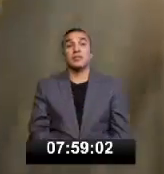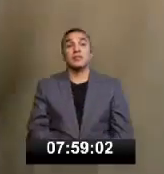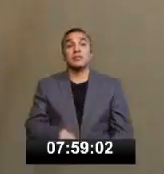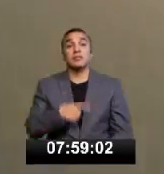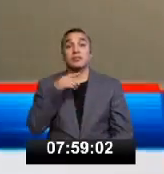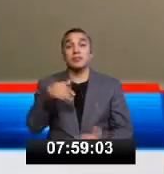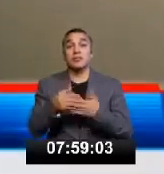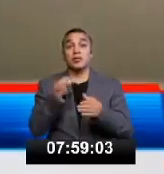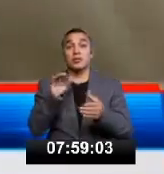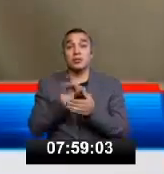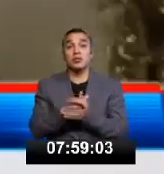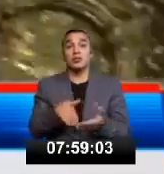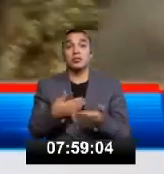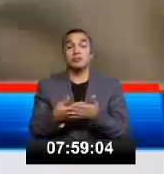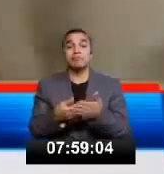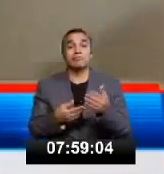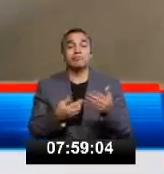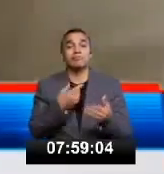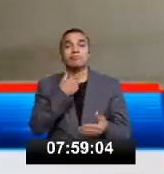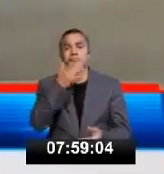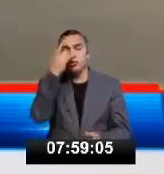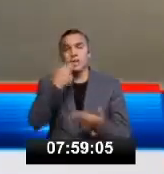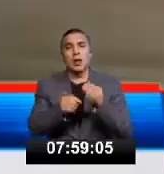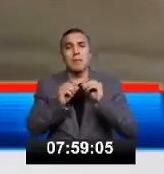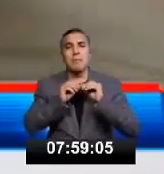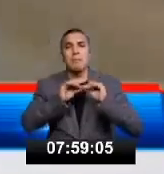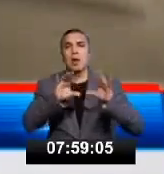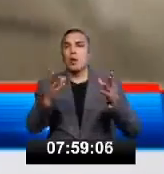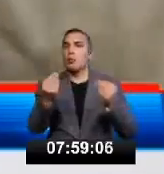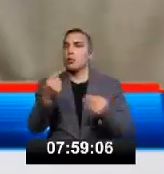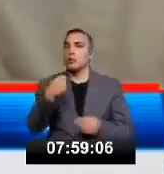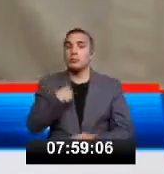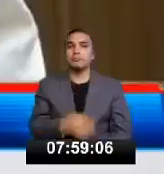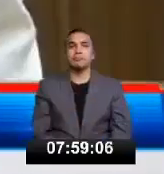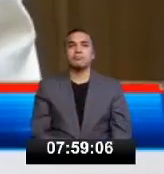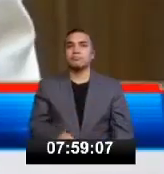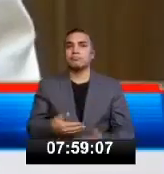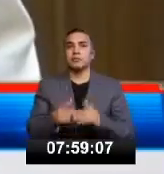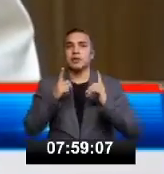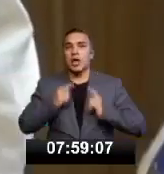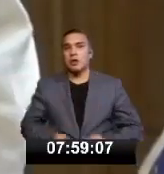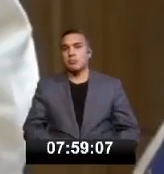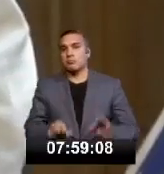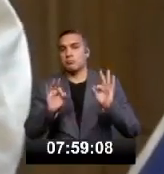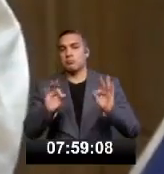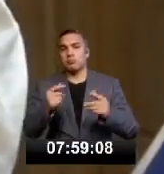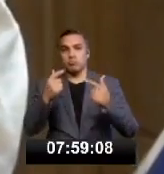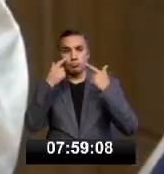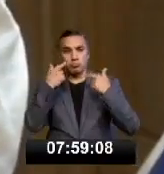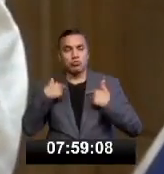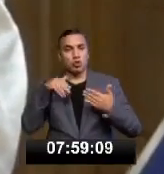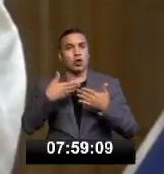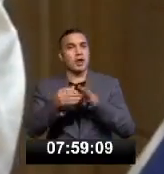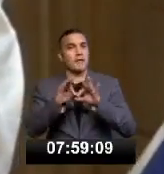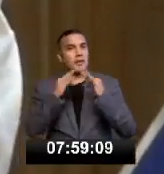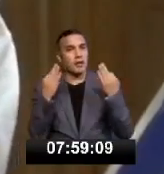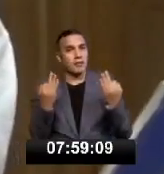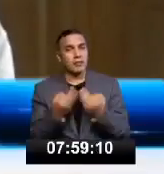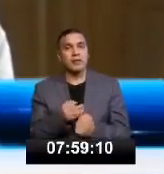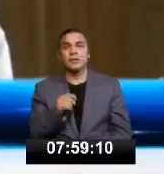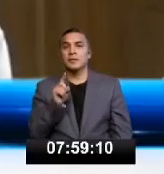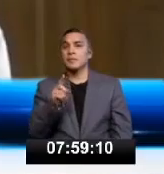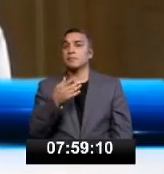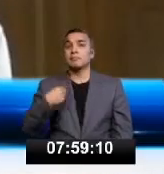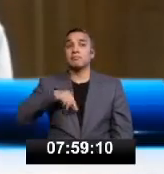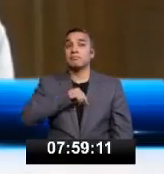Villa y su esposo son devotos por los milagros concedidos. Sobre todo nos tiene con salud, nos cuida toda la familia. El hecho